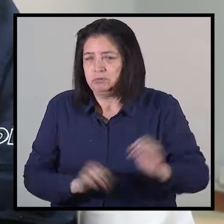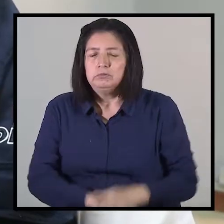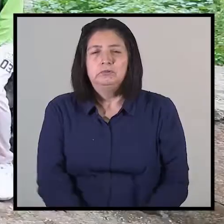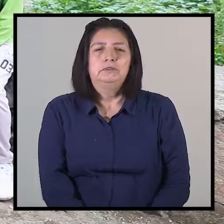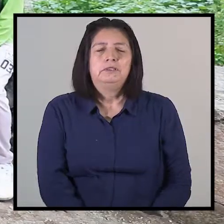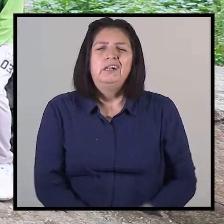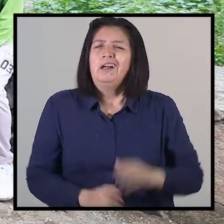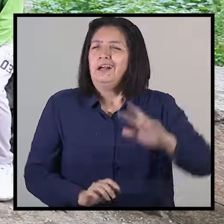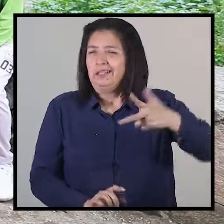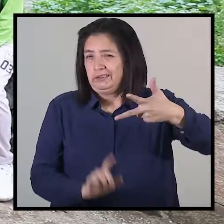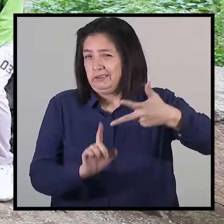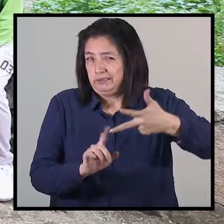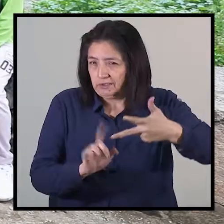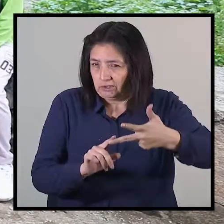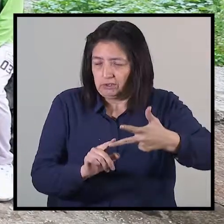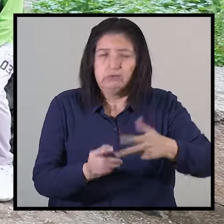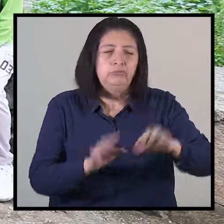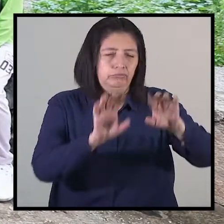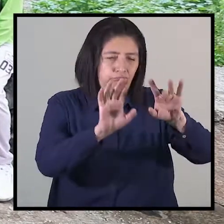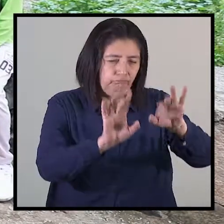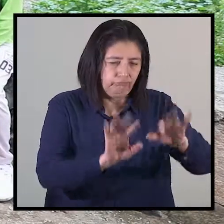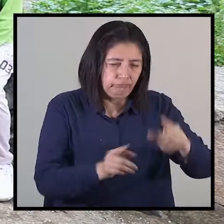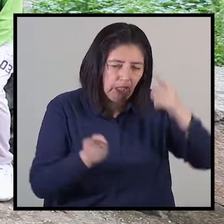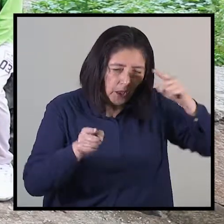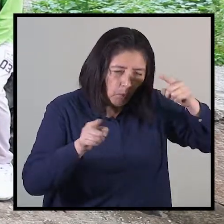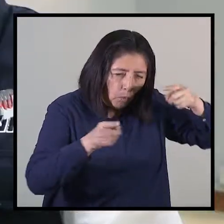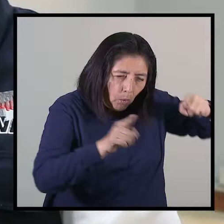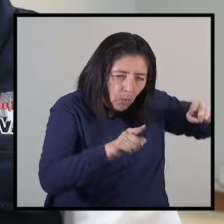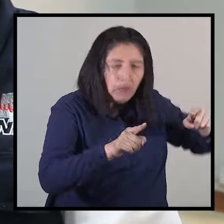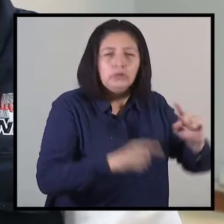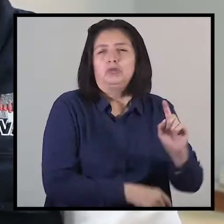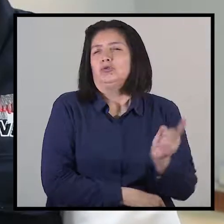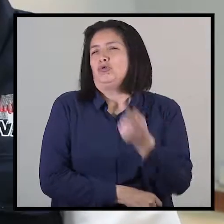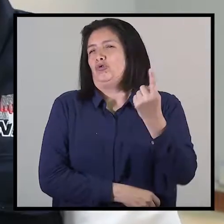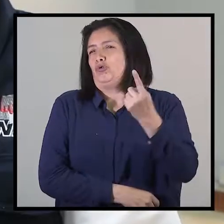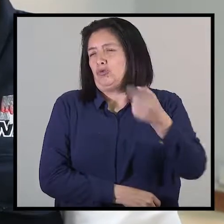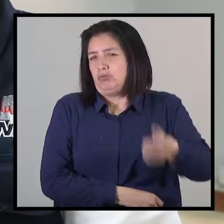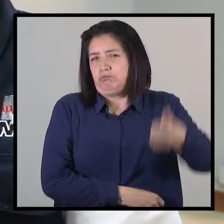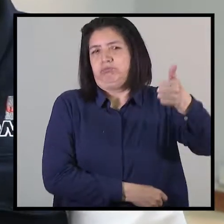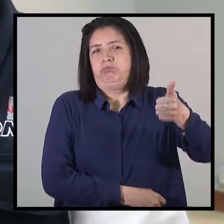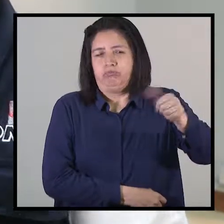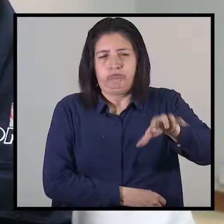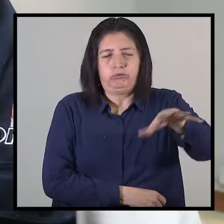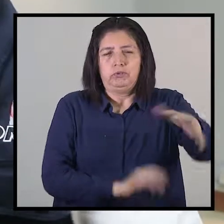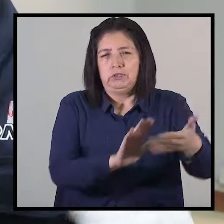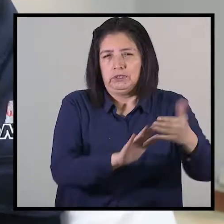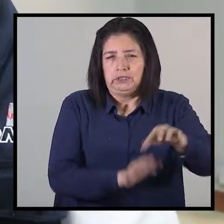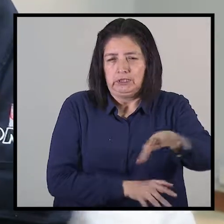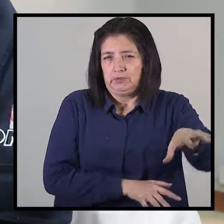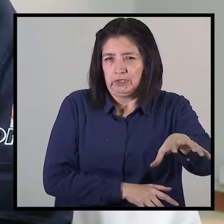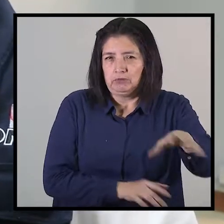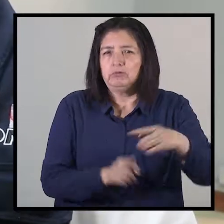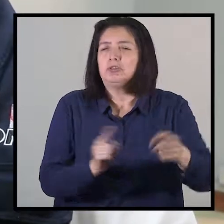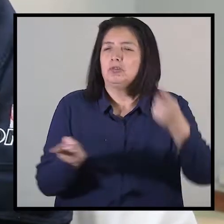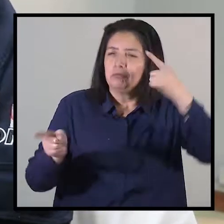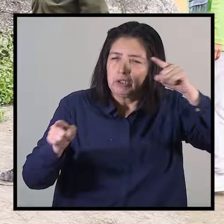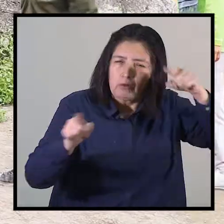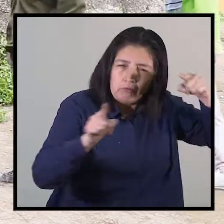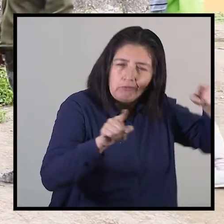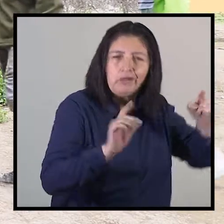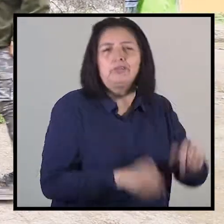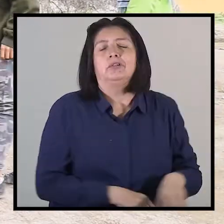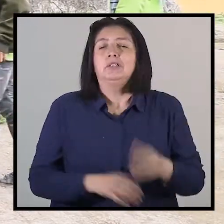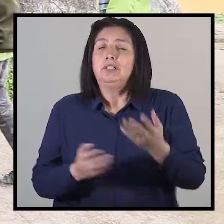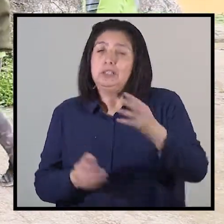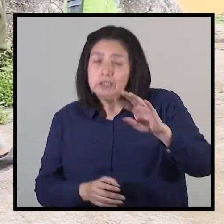solicitud. El tercero es un acta de acuerdo para que no sea un trámite exclusivo de la autoridad del centro poblado, sino que tiene que ser algo en consenso. Y